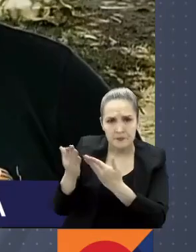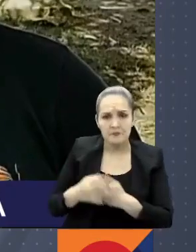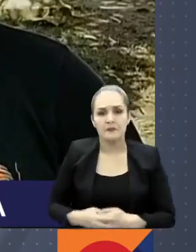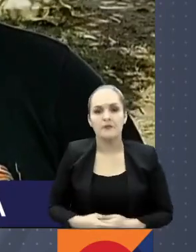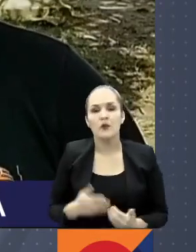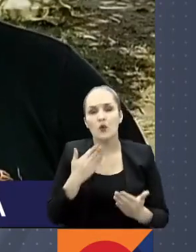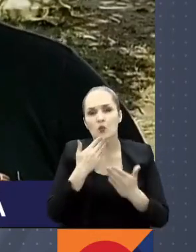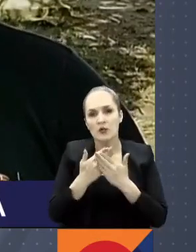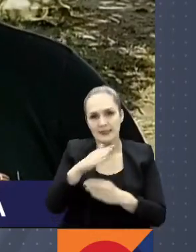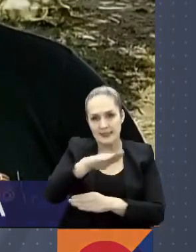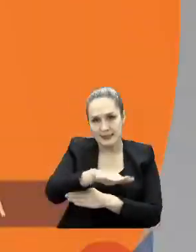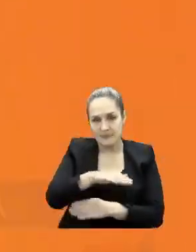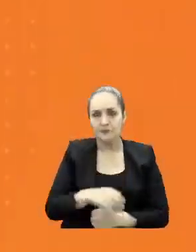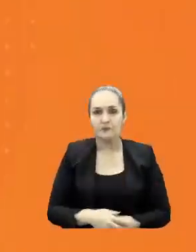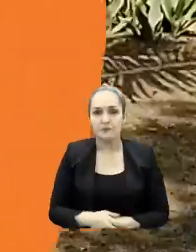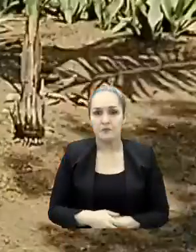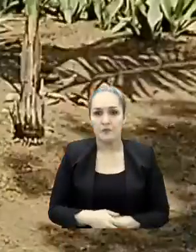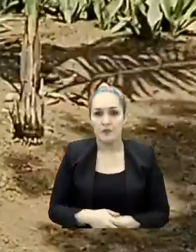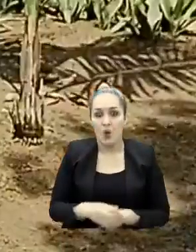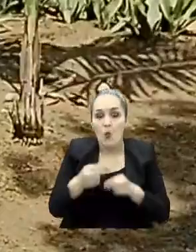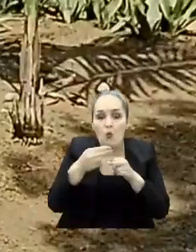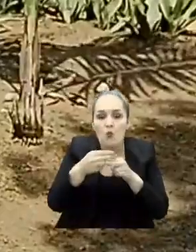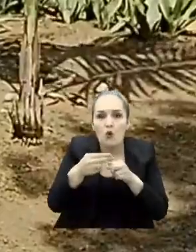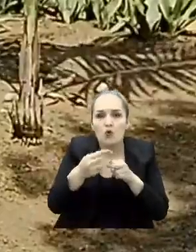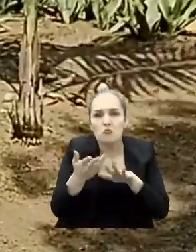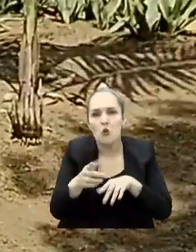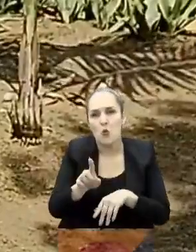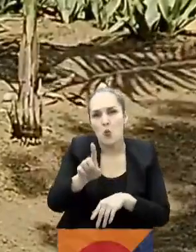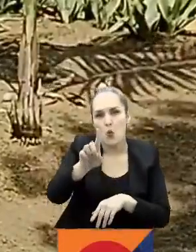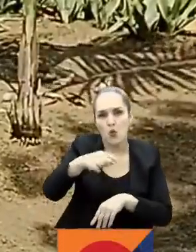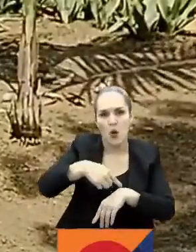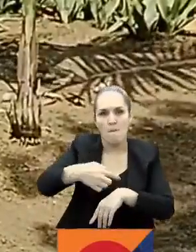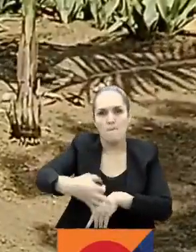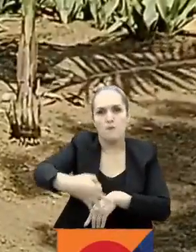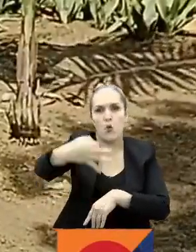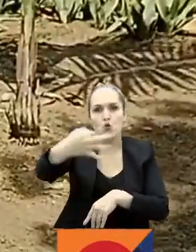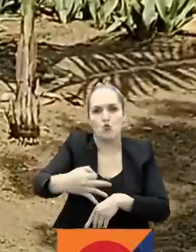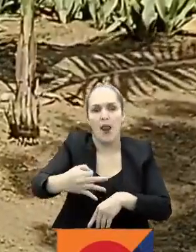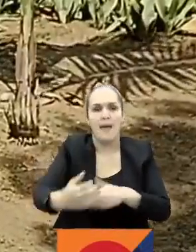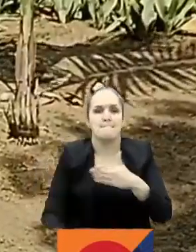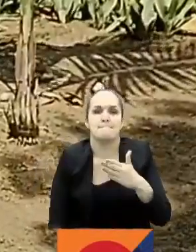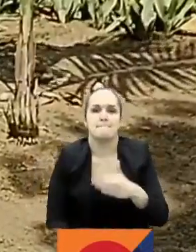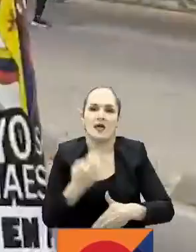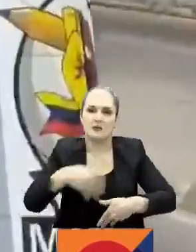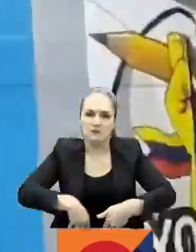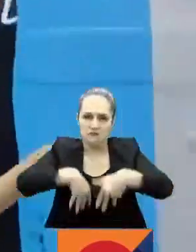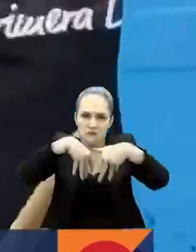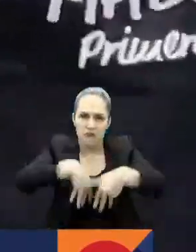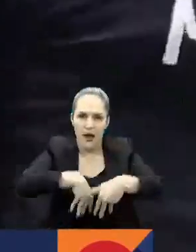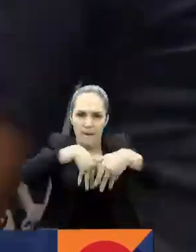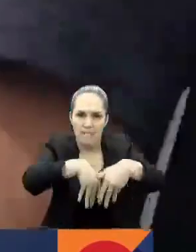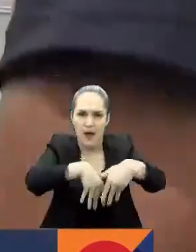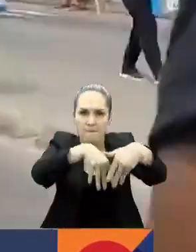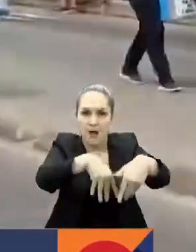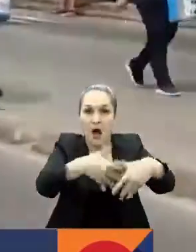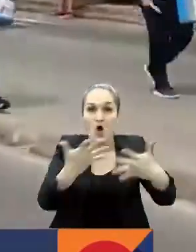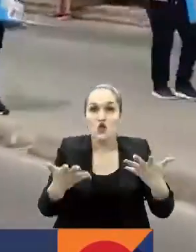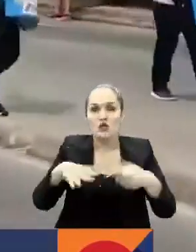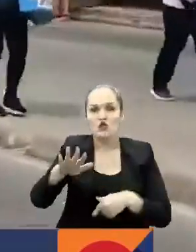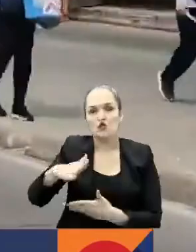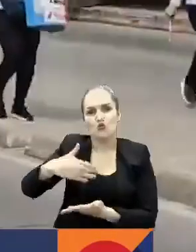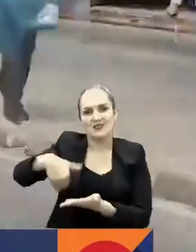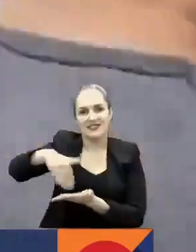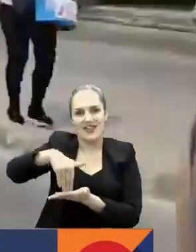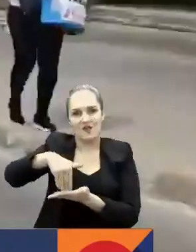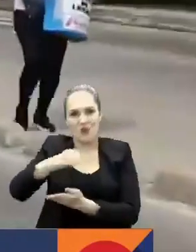Buenas tardes. Hacia la 1 en punto se prevé la segunda marcha aquí en la capital del Atlántico, que saldrá desde el centro de Barranquilla y llegará